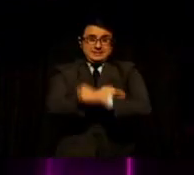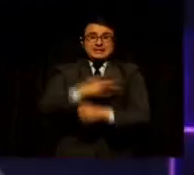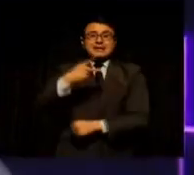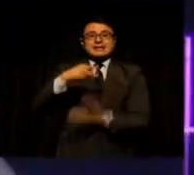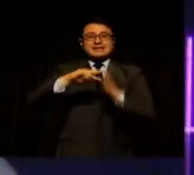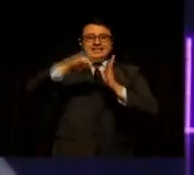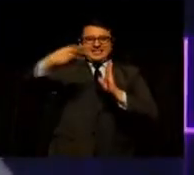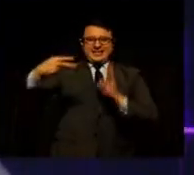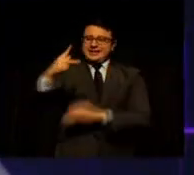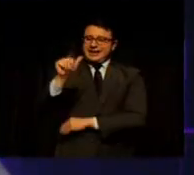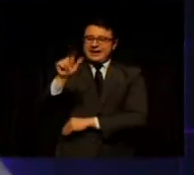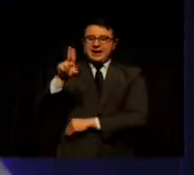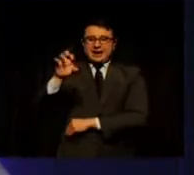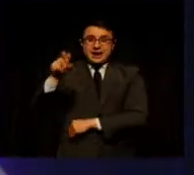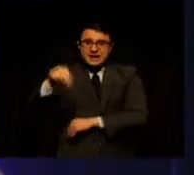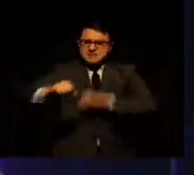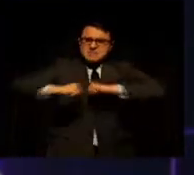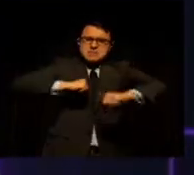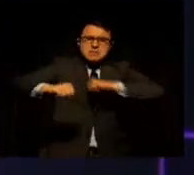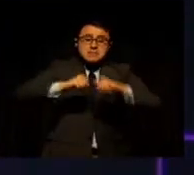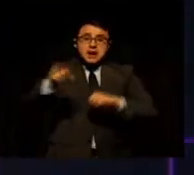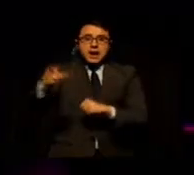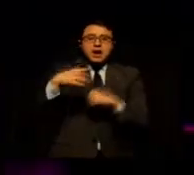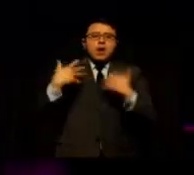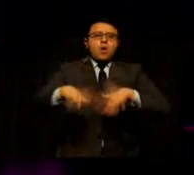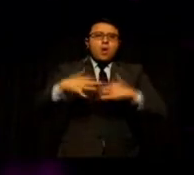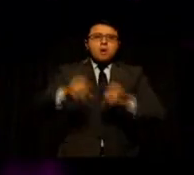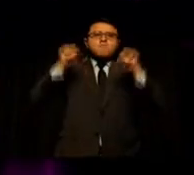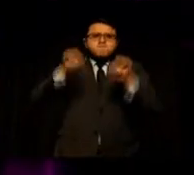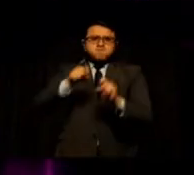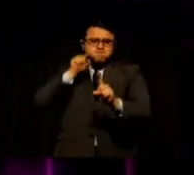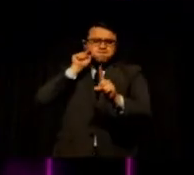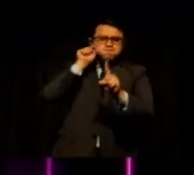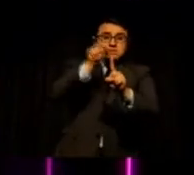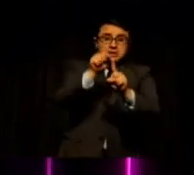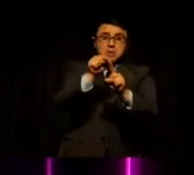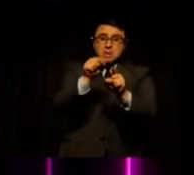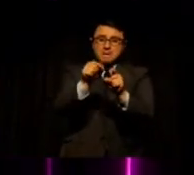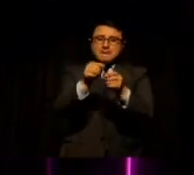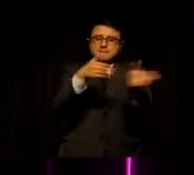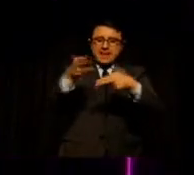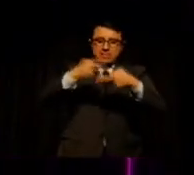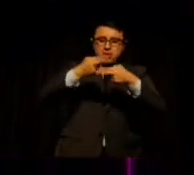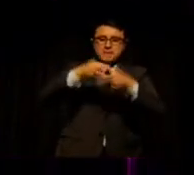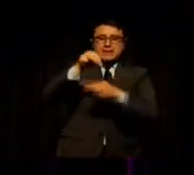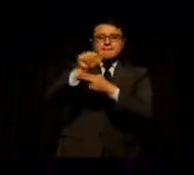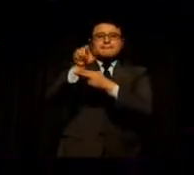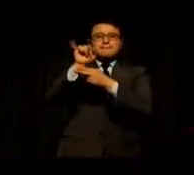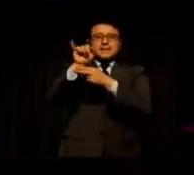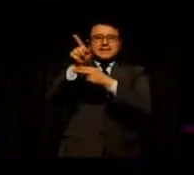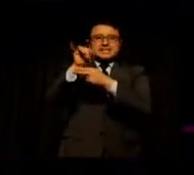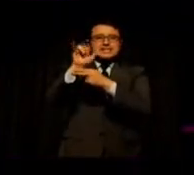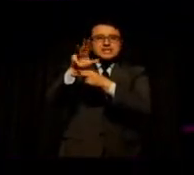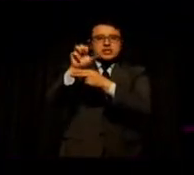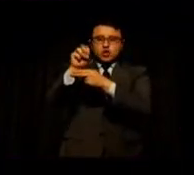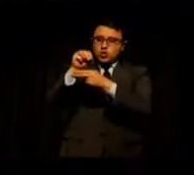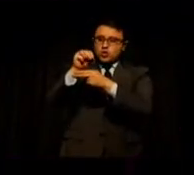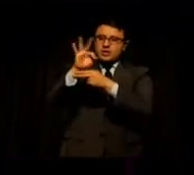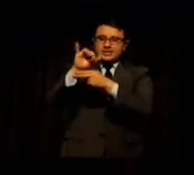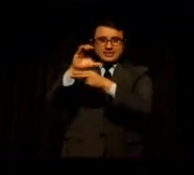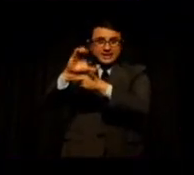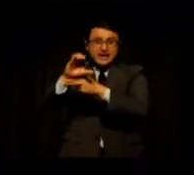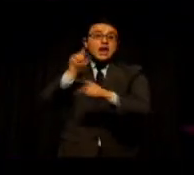pusimos en marcha misión tyc para que formemos 100 mil programadores de aquí a agosto del año